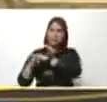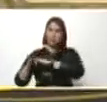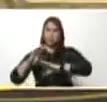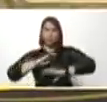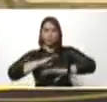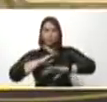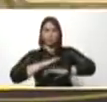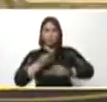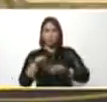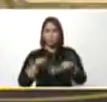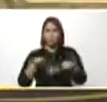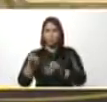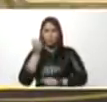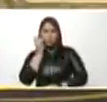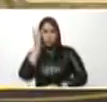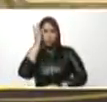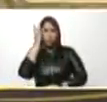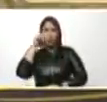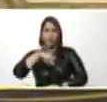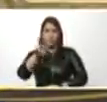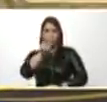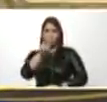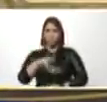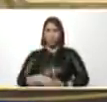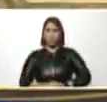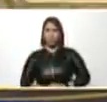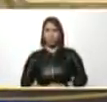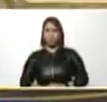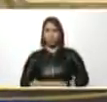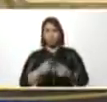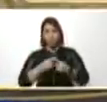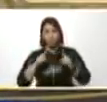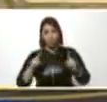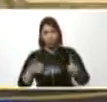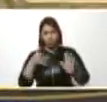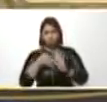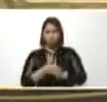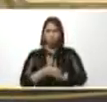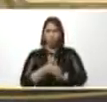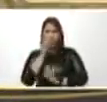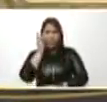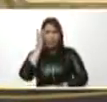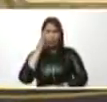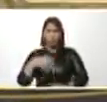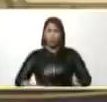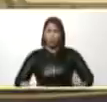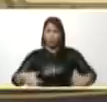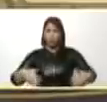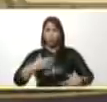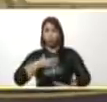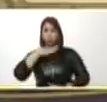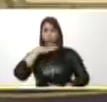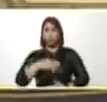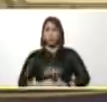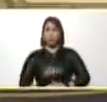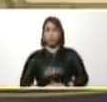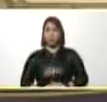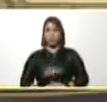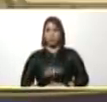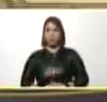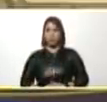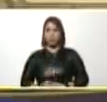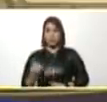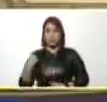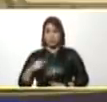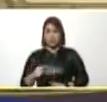servicios creados en Venezuela. Y el otro efecto tiene que ser crear la riqueza suficiente para